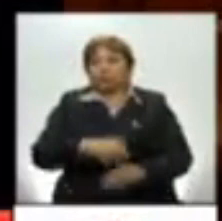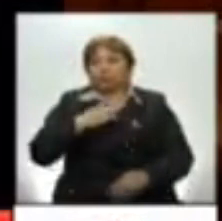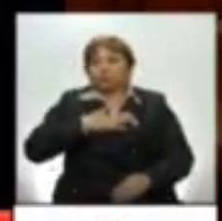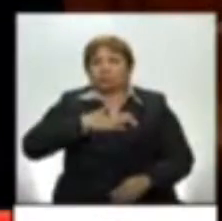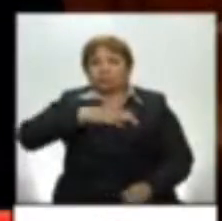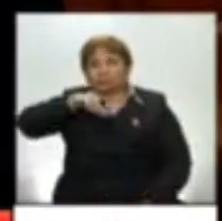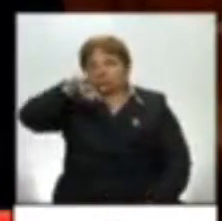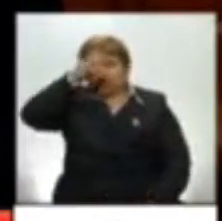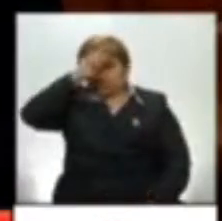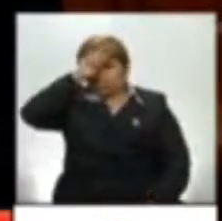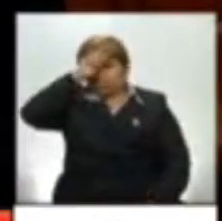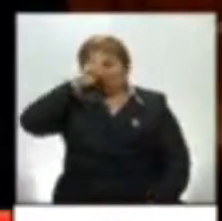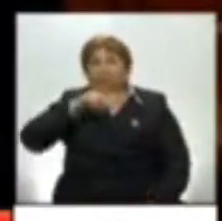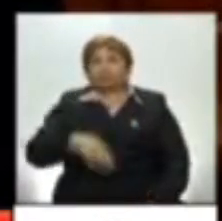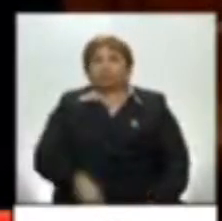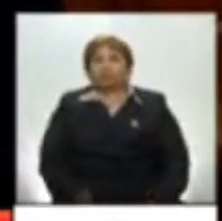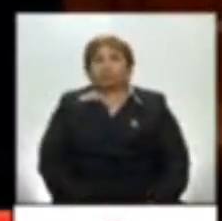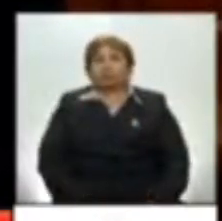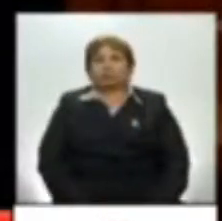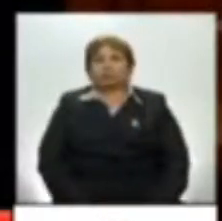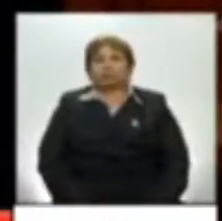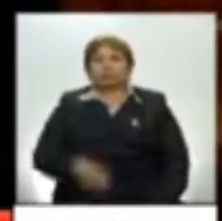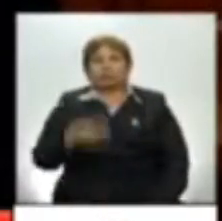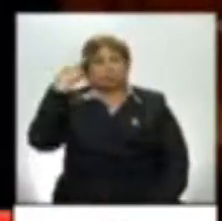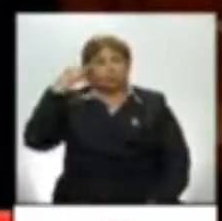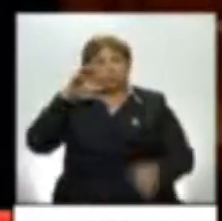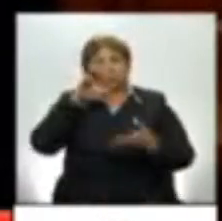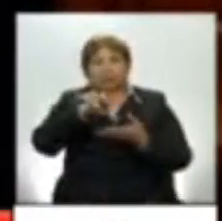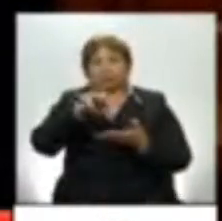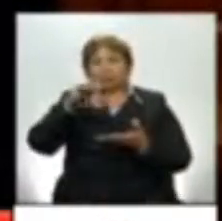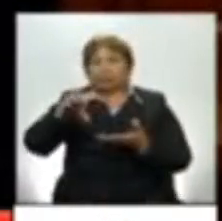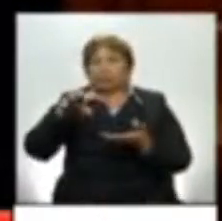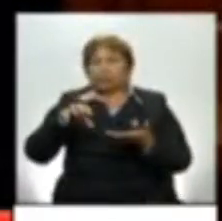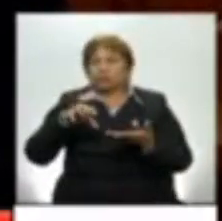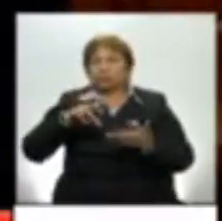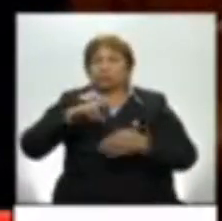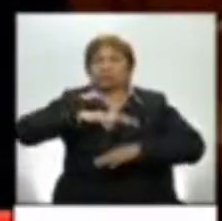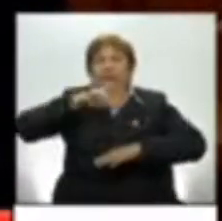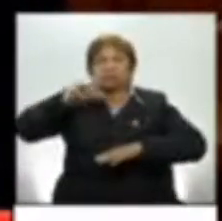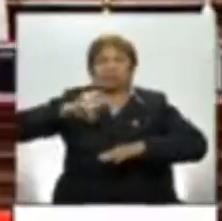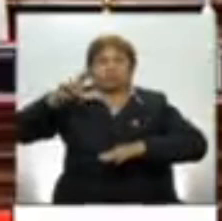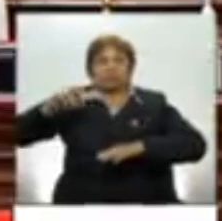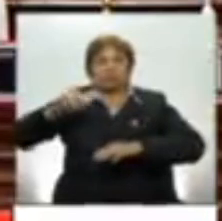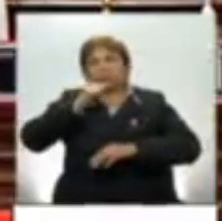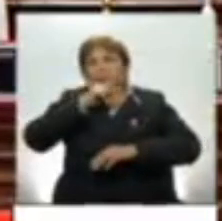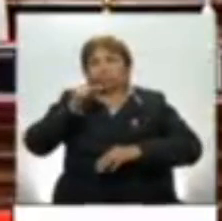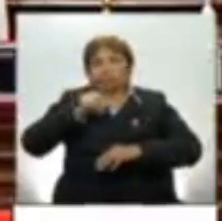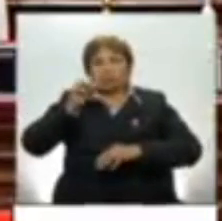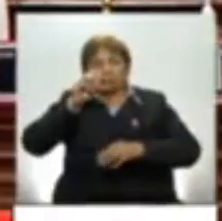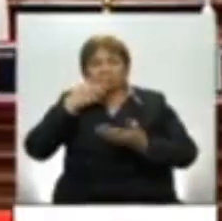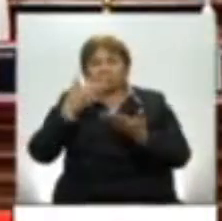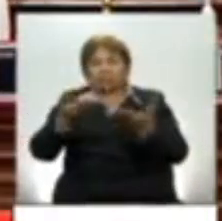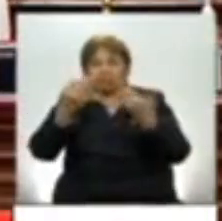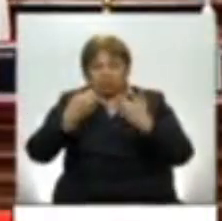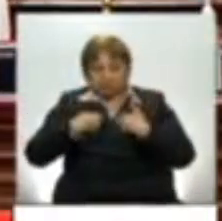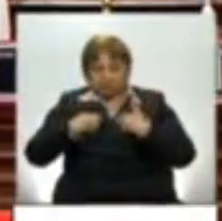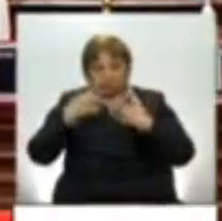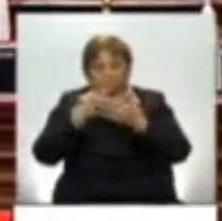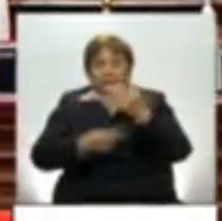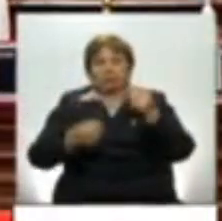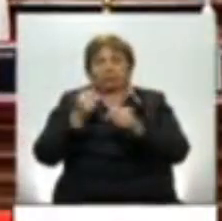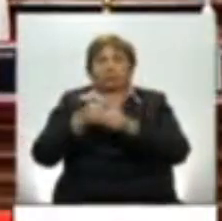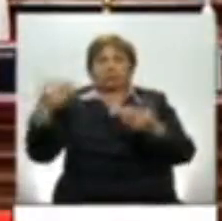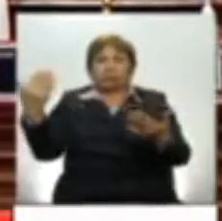mi patria, por el pueblo de la región Amazonas que me dio su confianza y por una